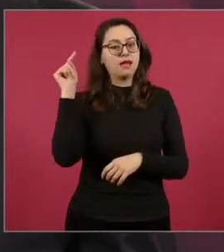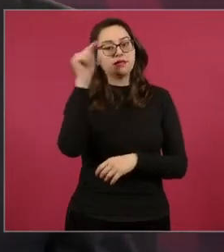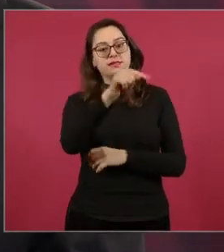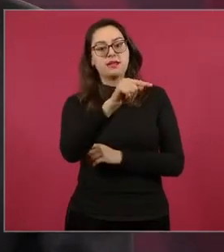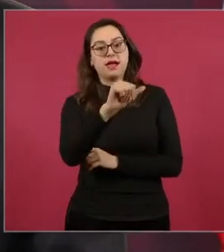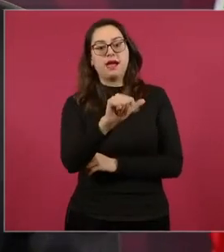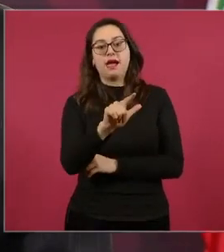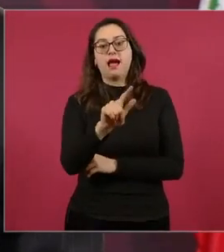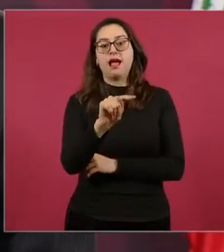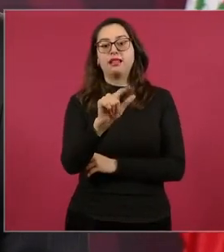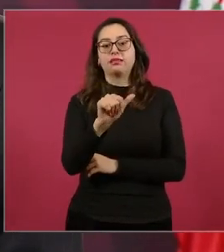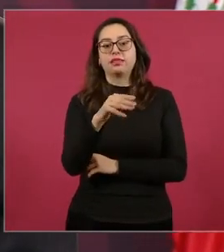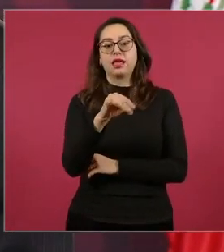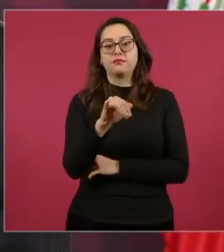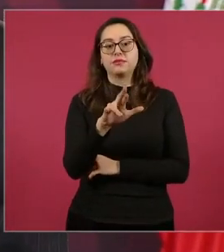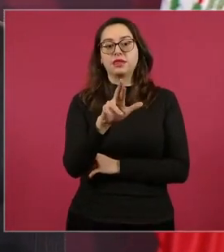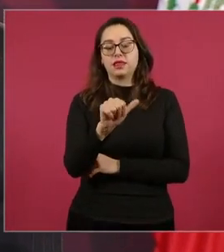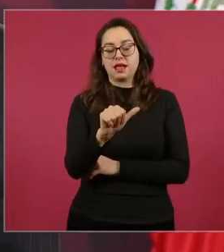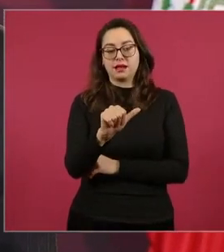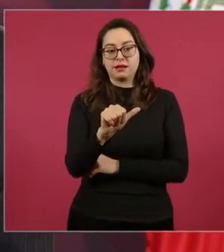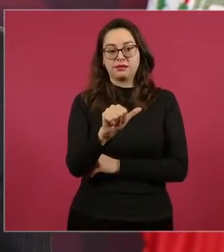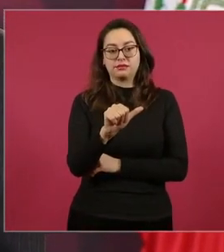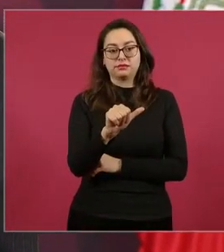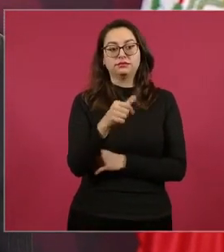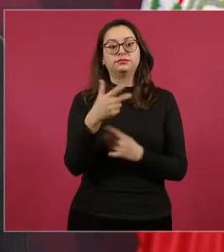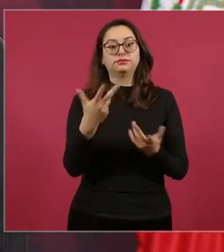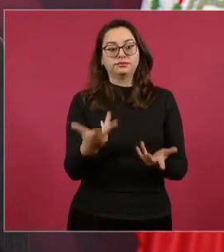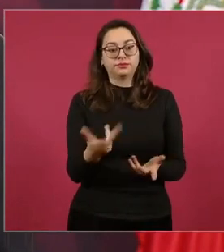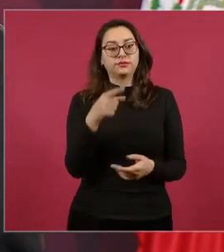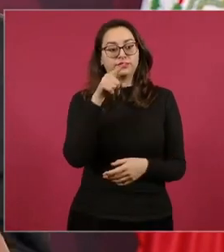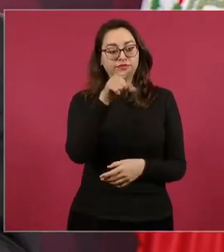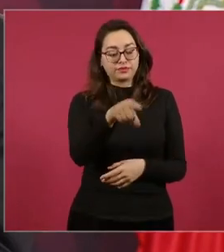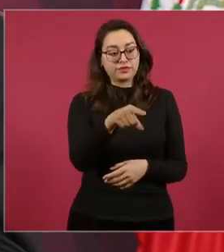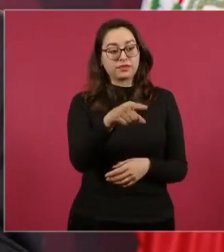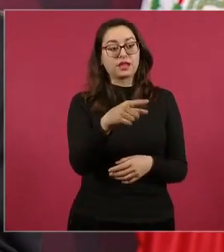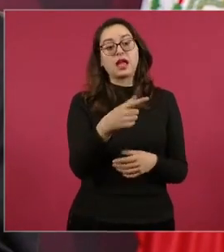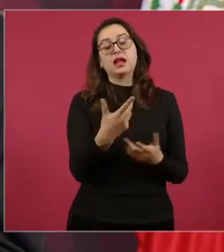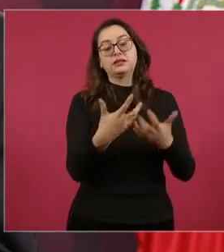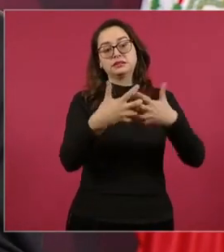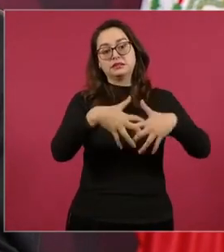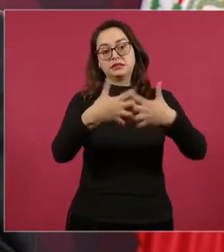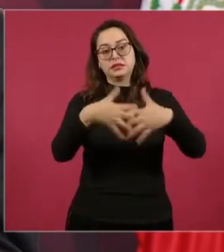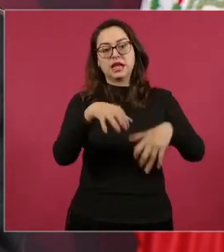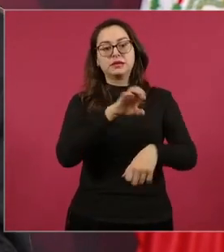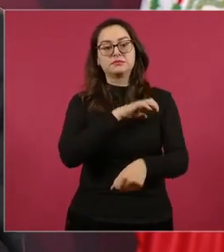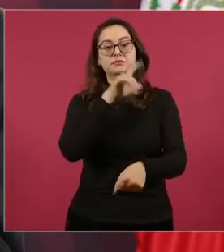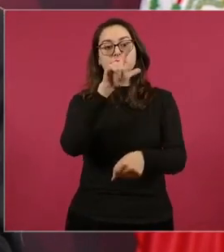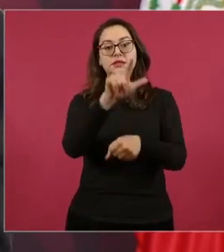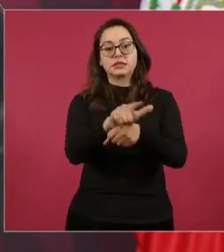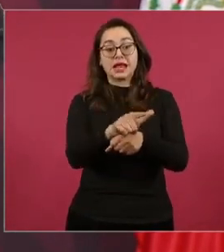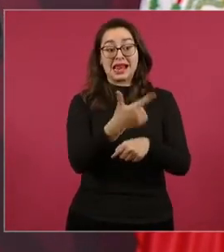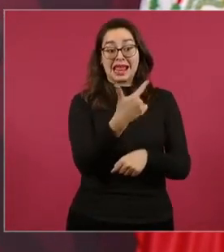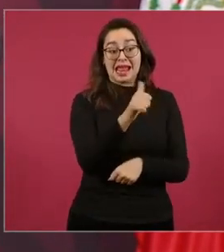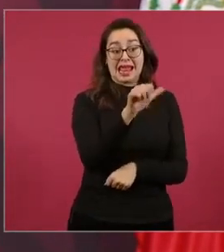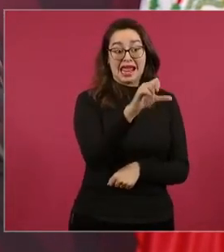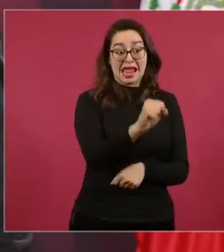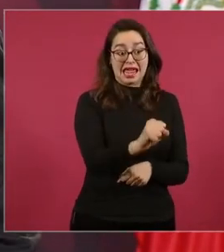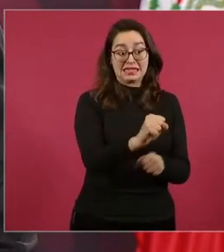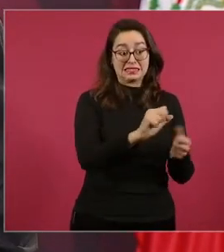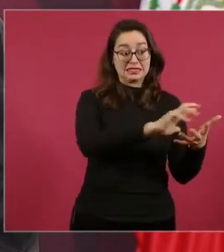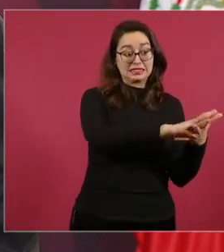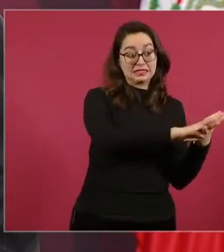son plantas de licuefacción, plantas para congelar el gas y poderlo transportar a